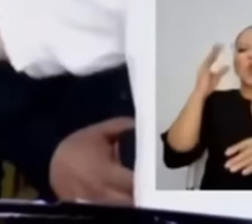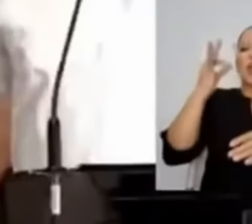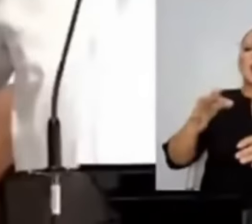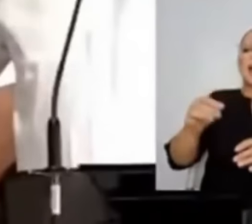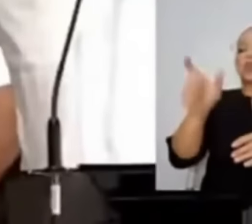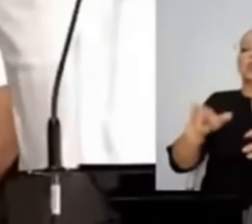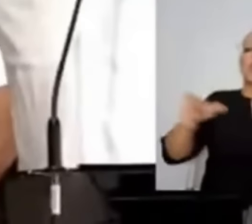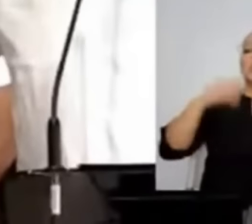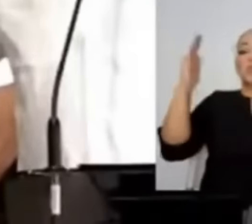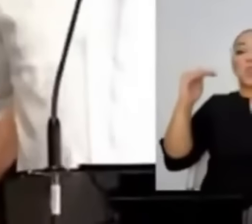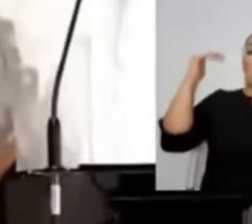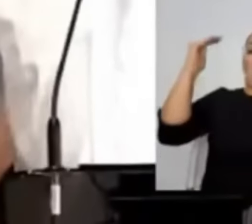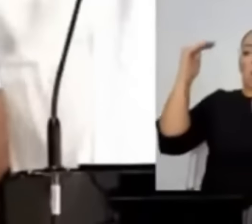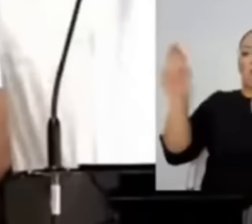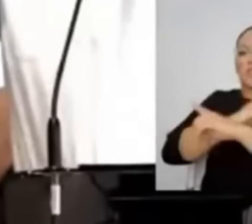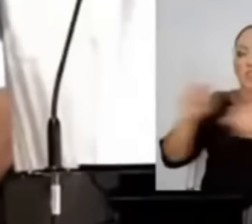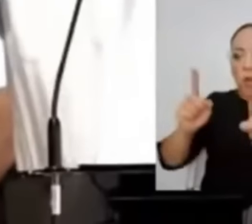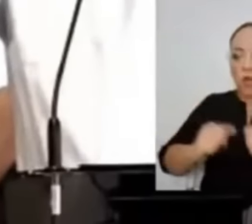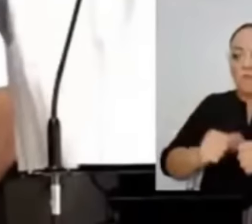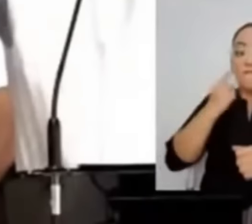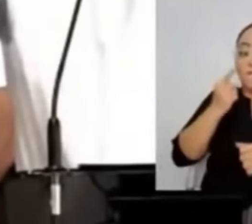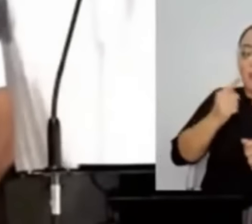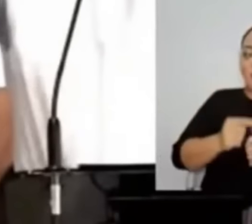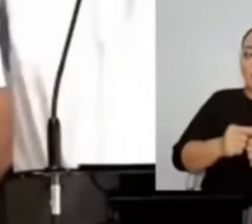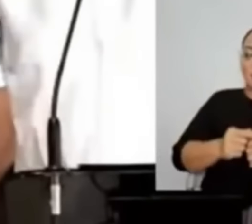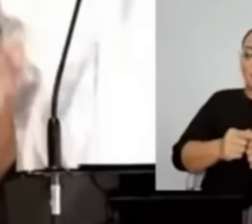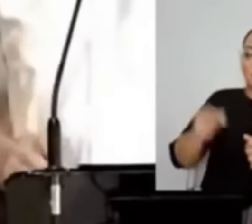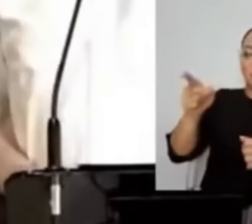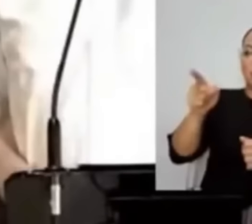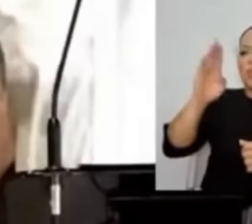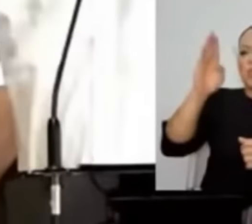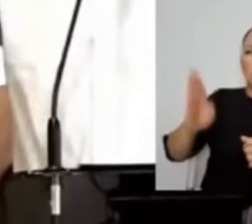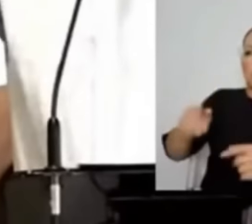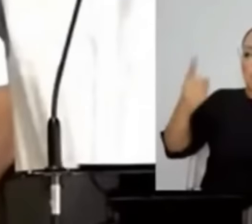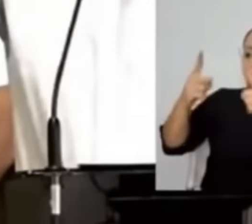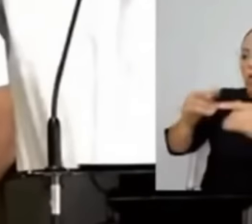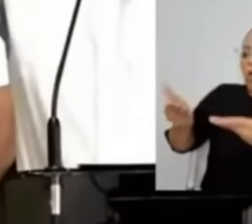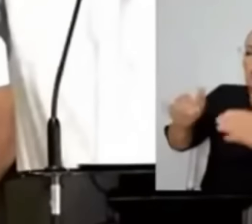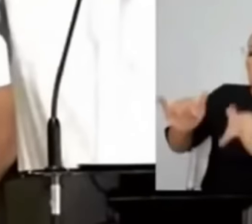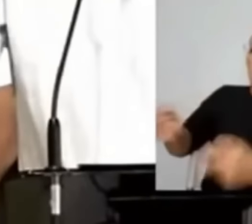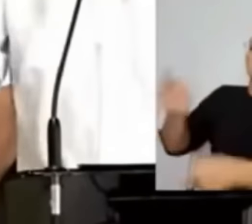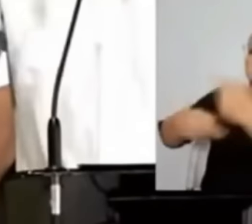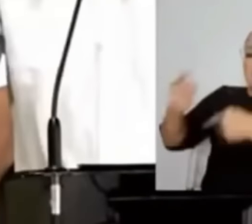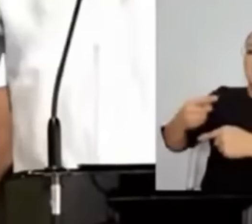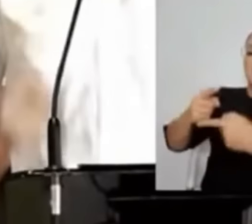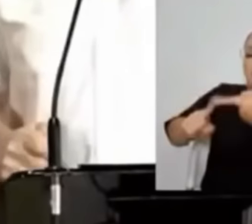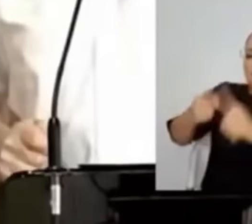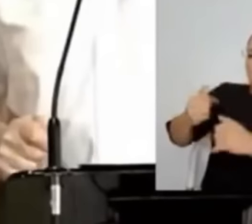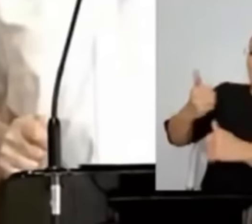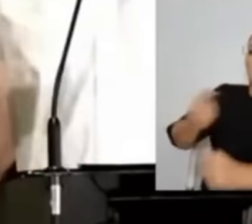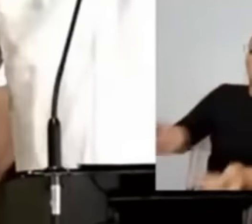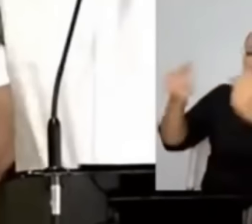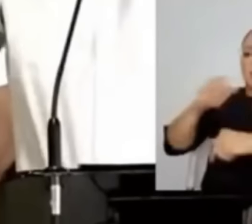baguette. Esto es lo que usted nunca pudo lograr, que viniera un ejército amigo a Costa